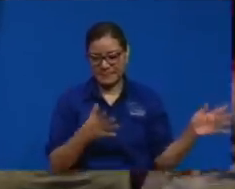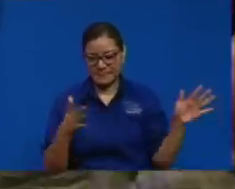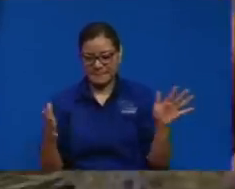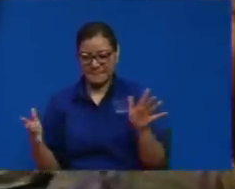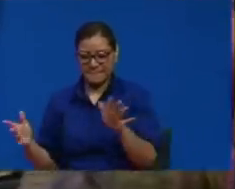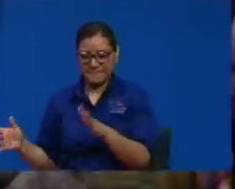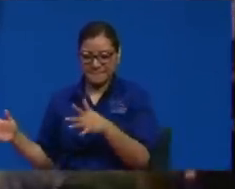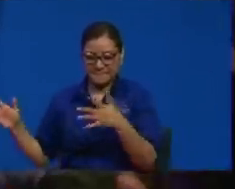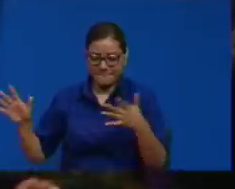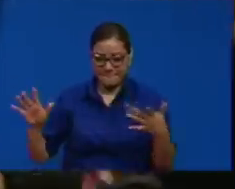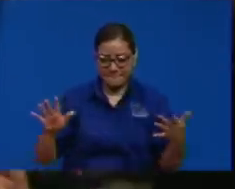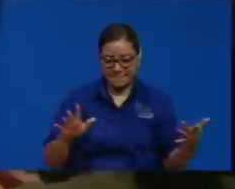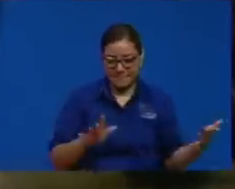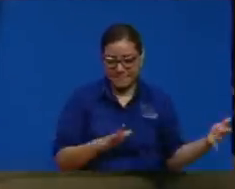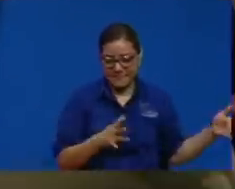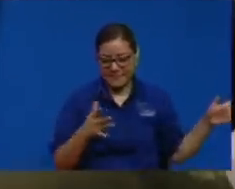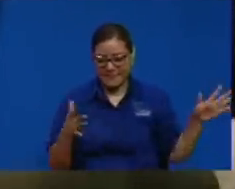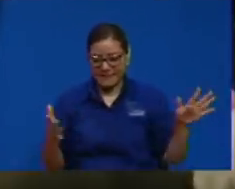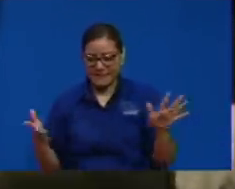Señor de